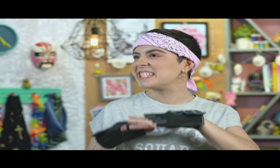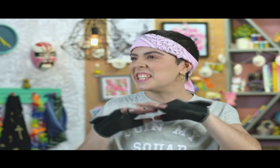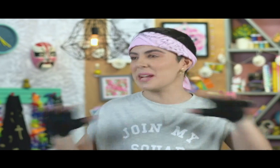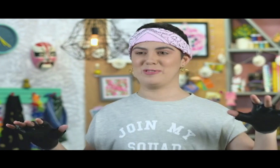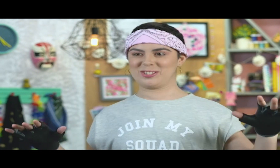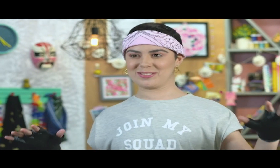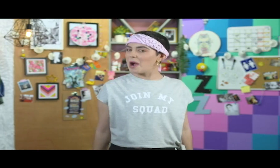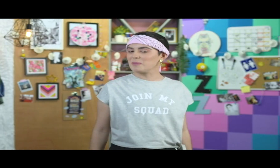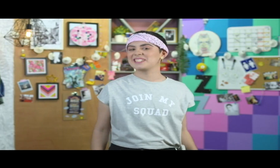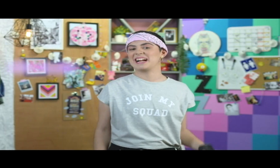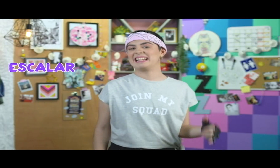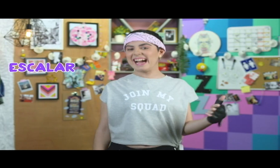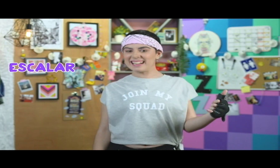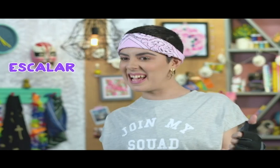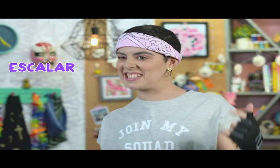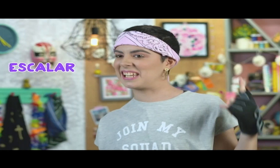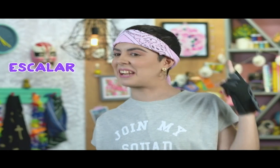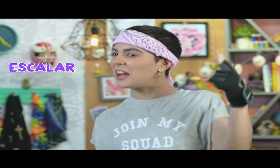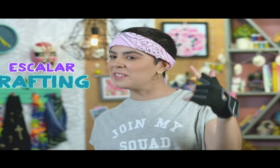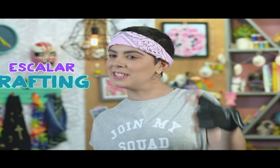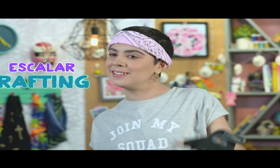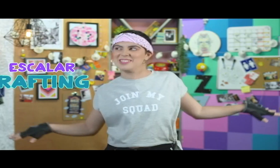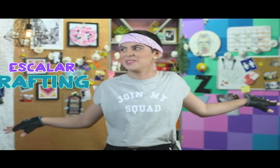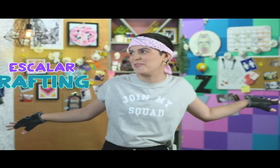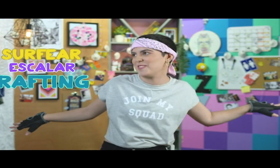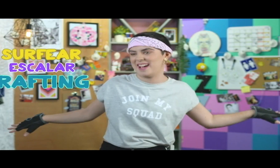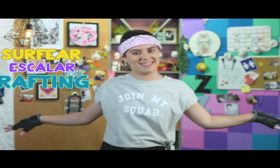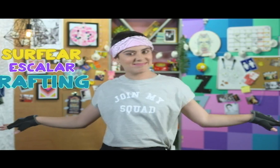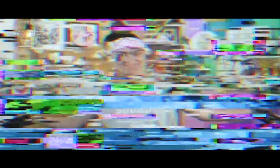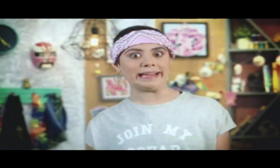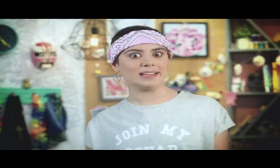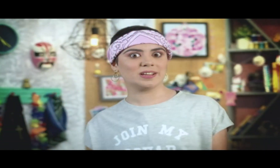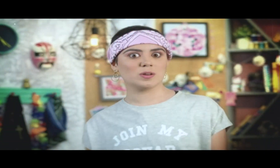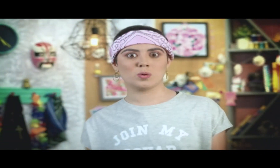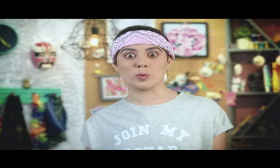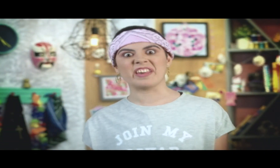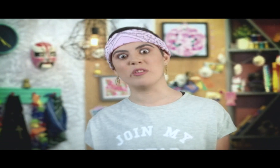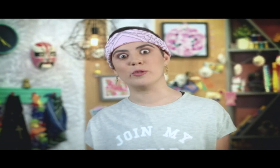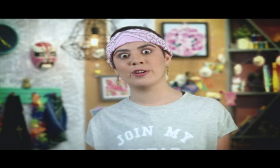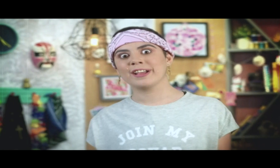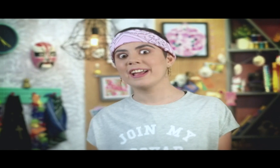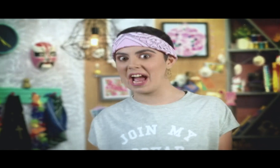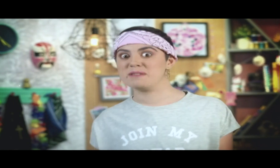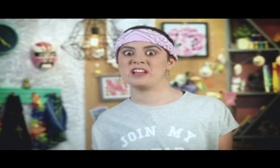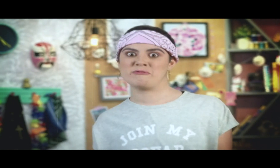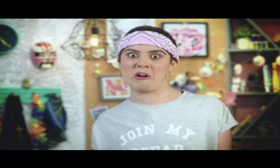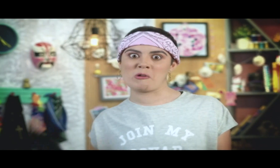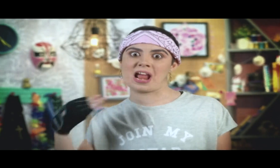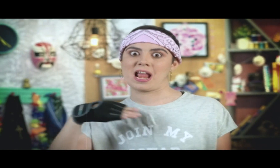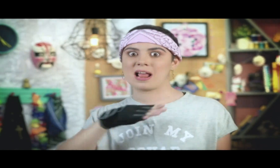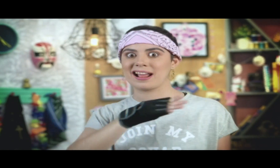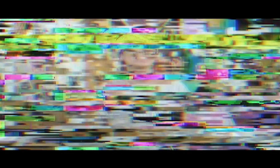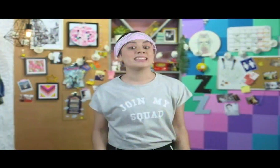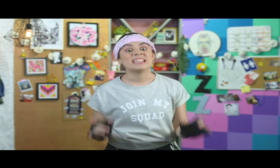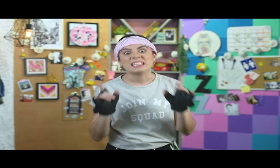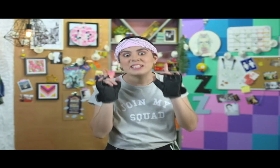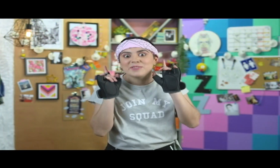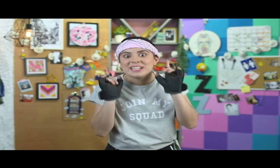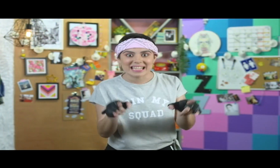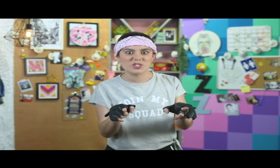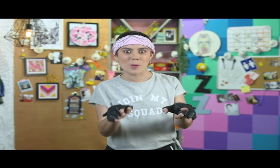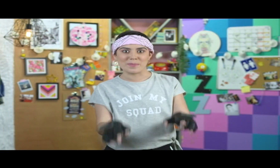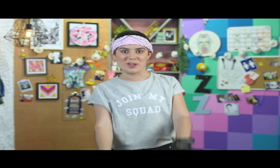los extremos. Amo escalar, hacer rafting y surfear. ¡Ey! Cuidado, ahí viene una ola. Si